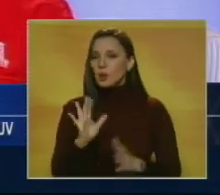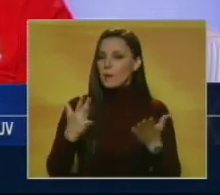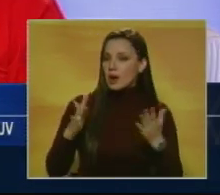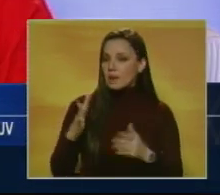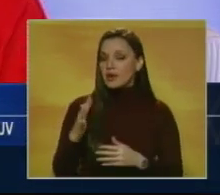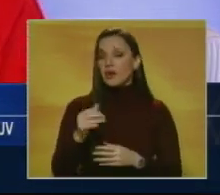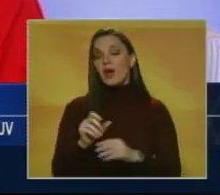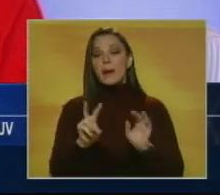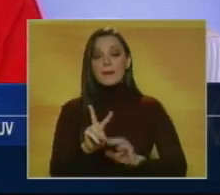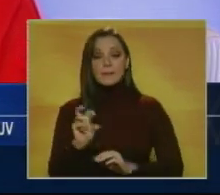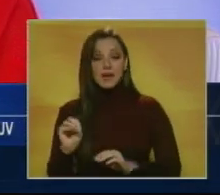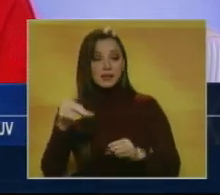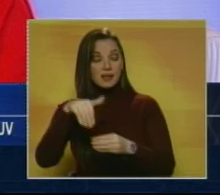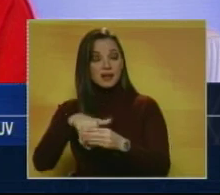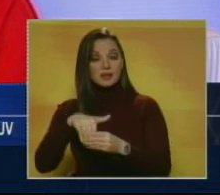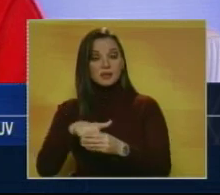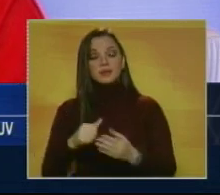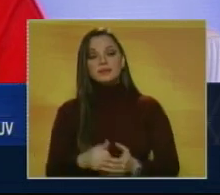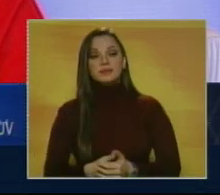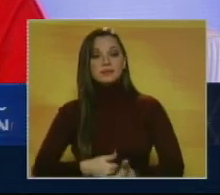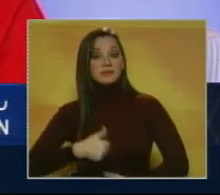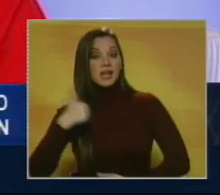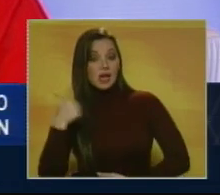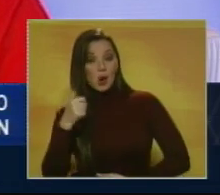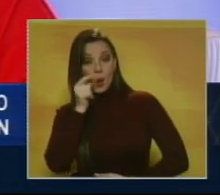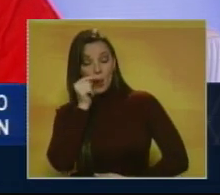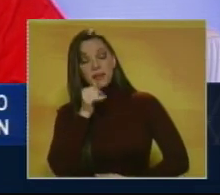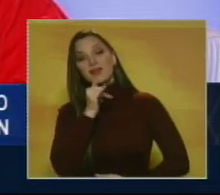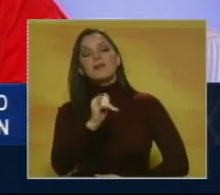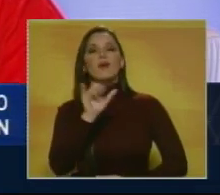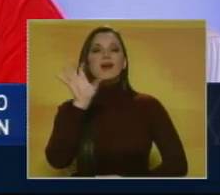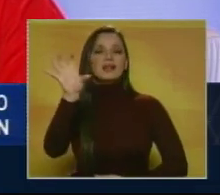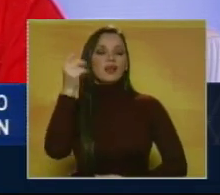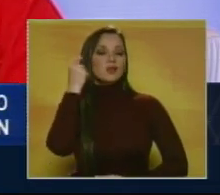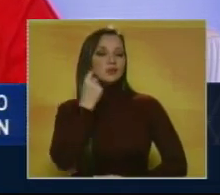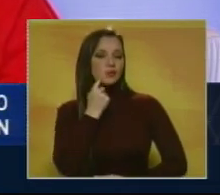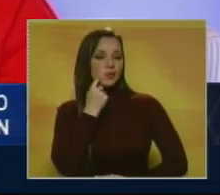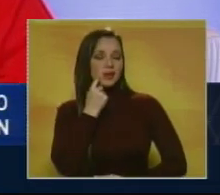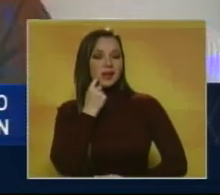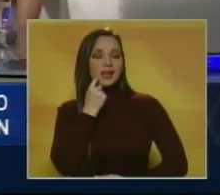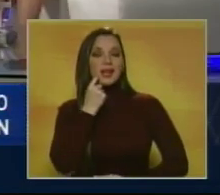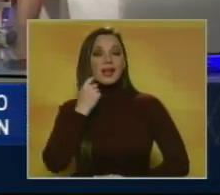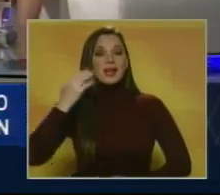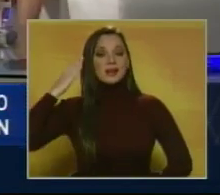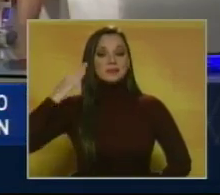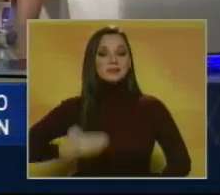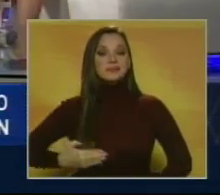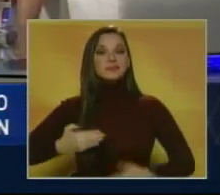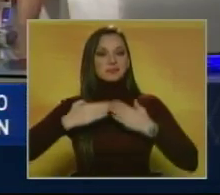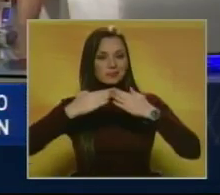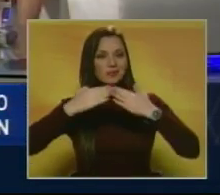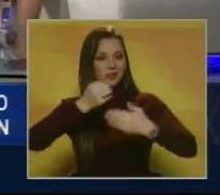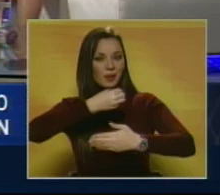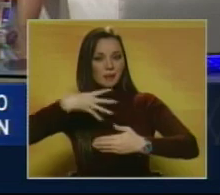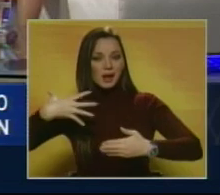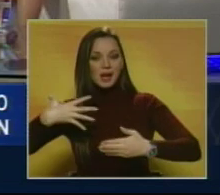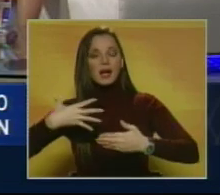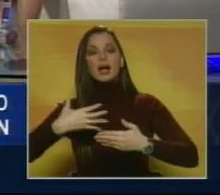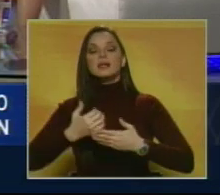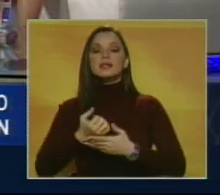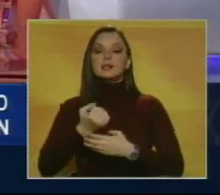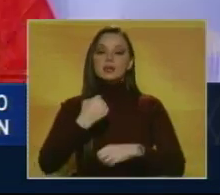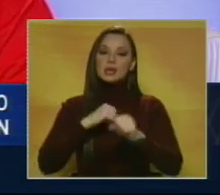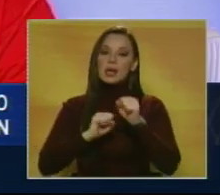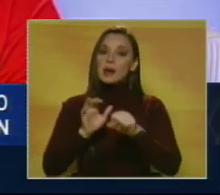las 20 elecciones. Pinto informó que en el estado Sucre la Armada ha incrementado su parque naval para enfrentar el problema